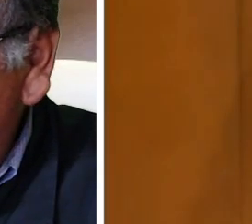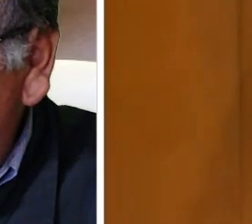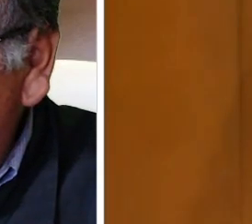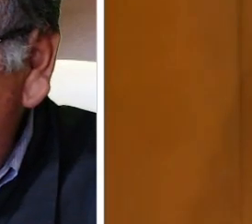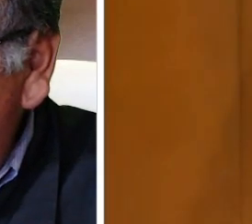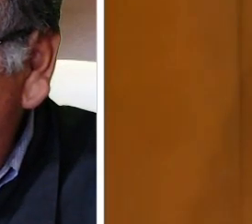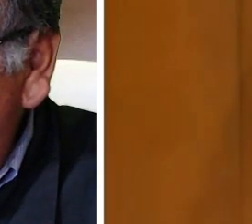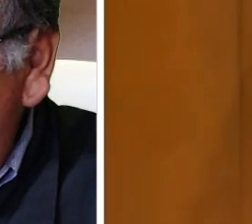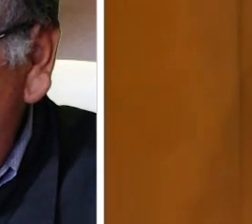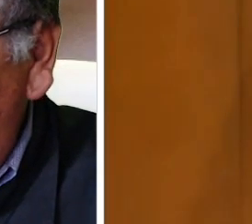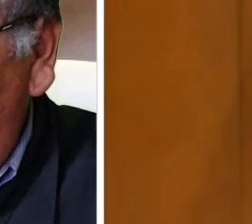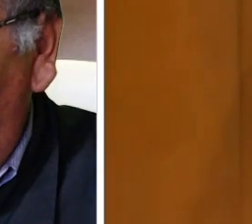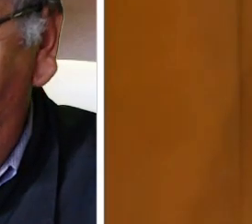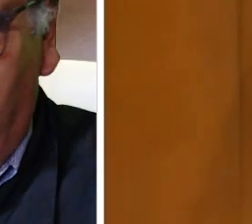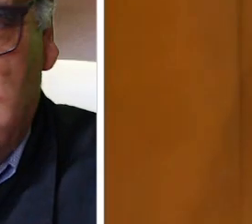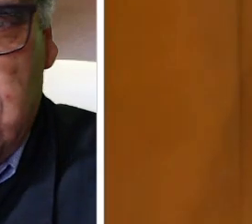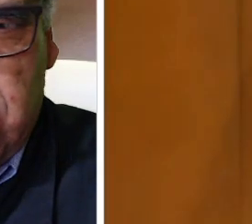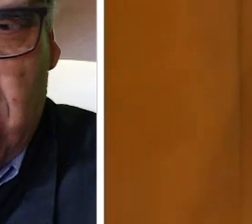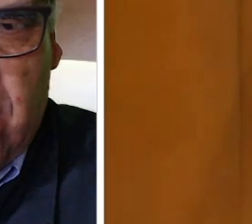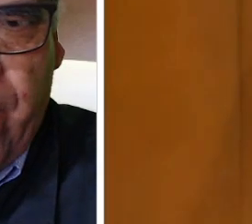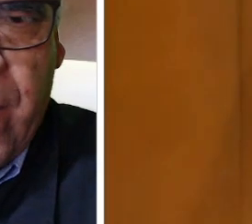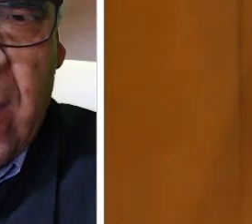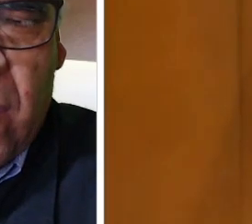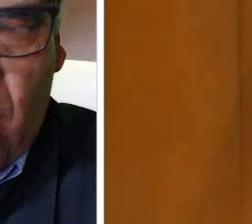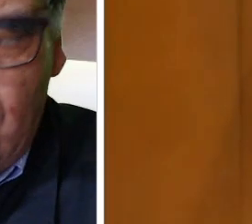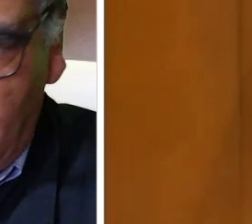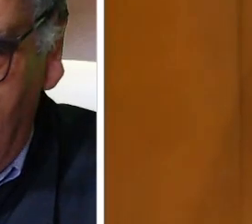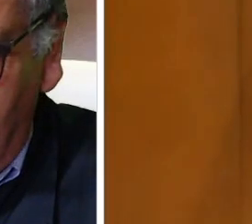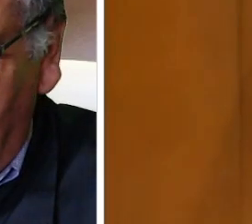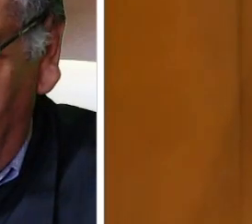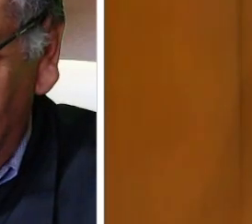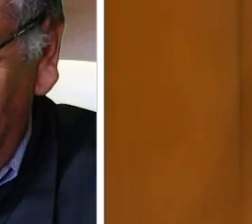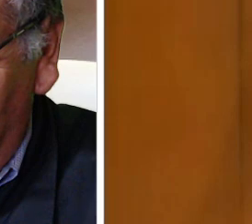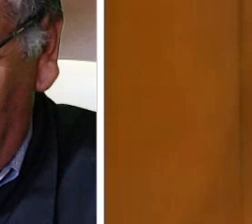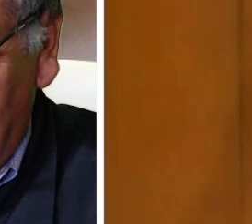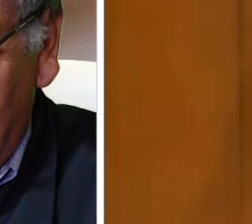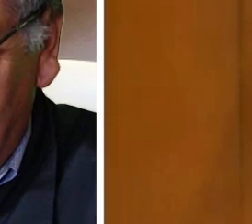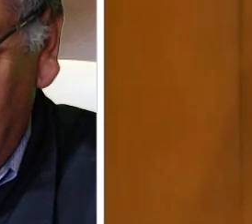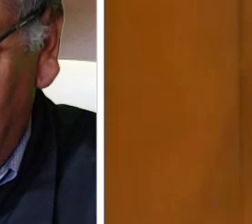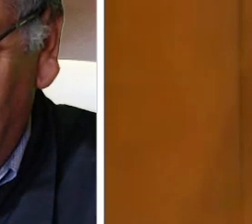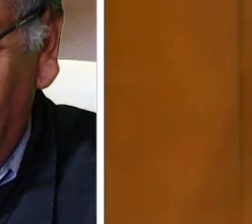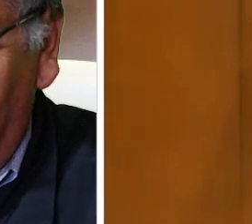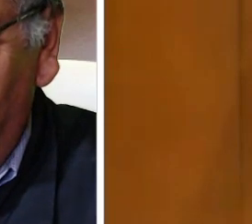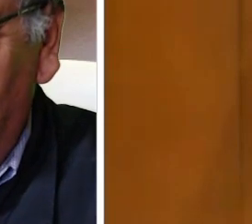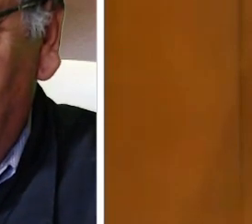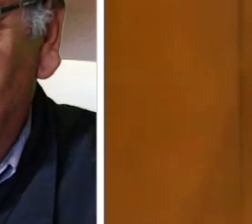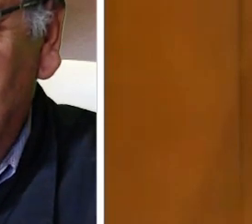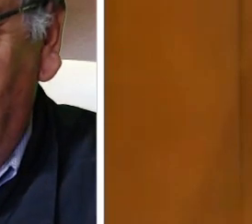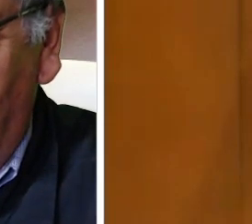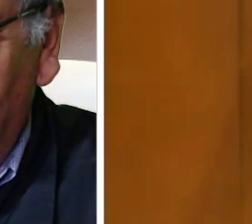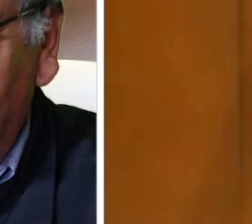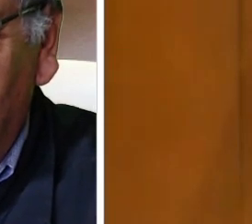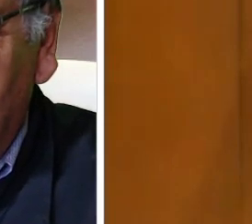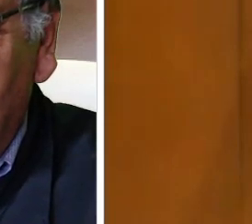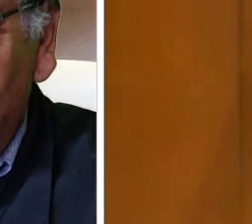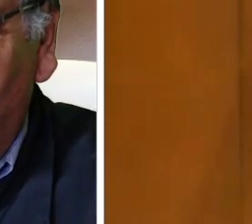una sesión donde la oposición no hablaba de las reservas al Poder